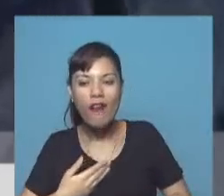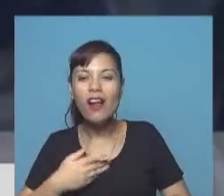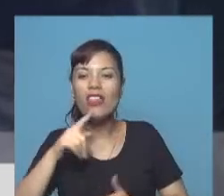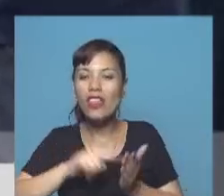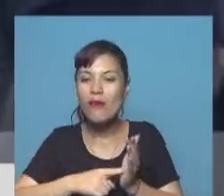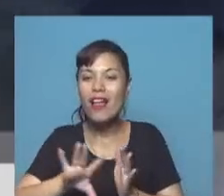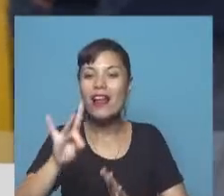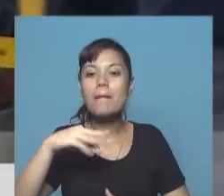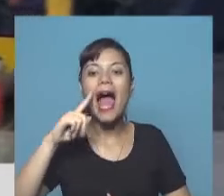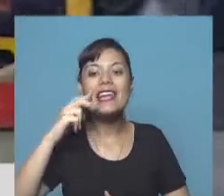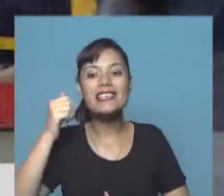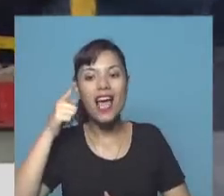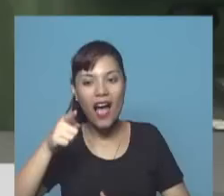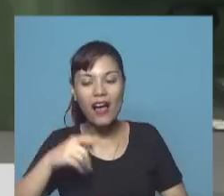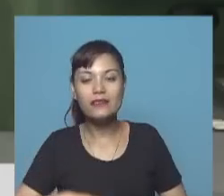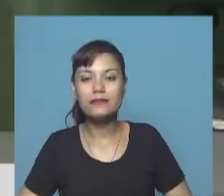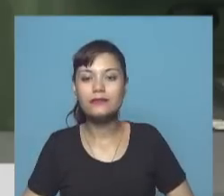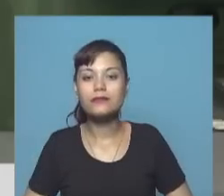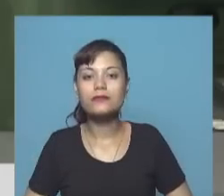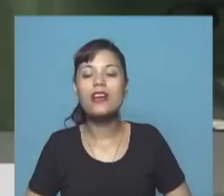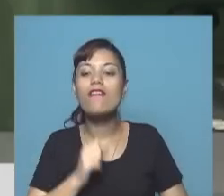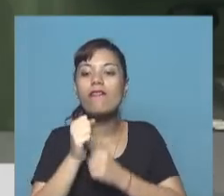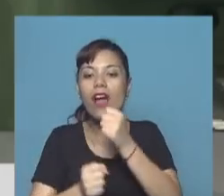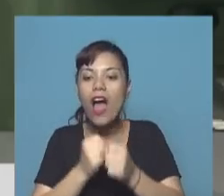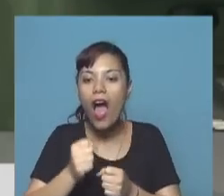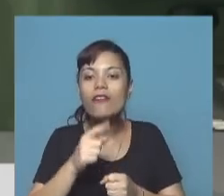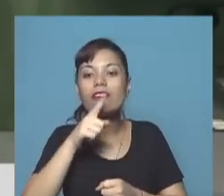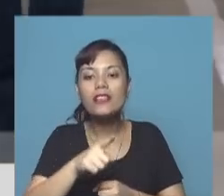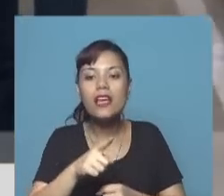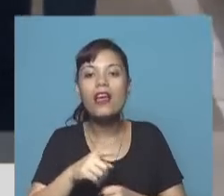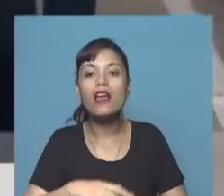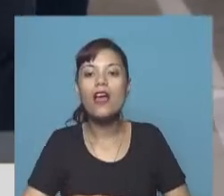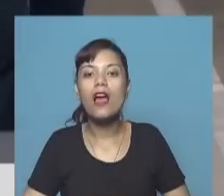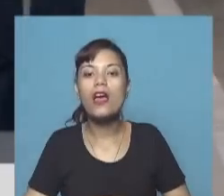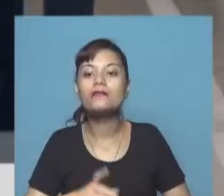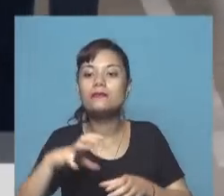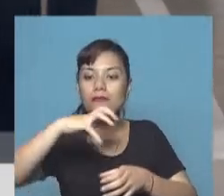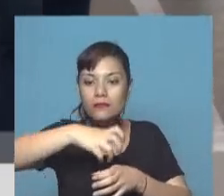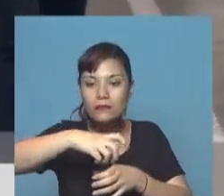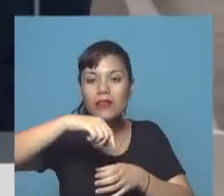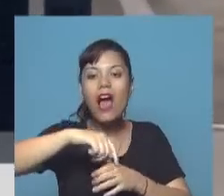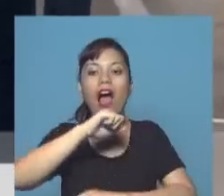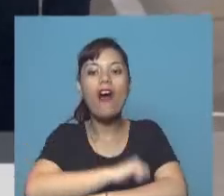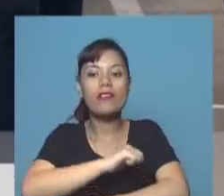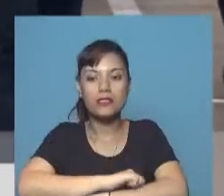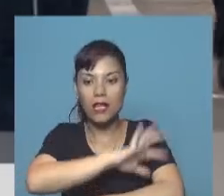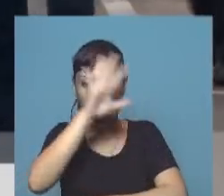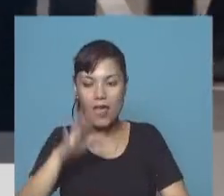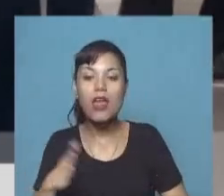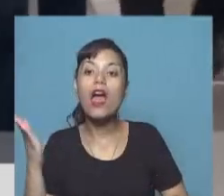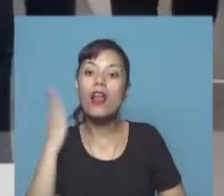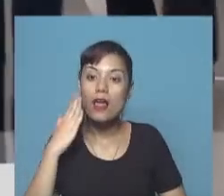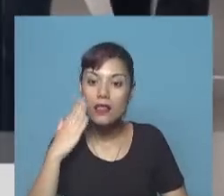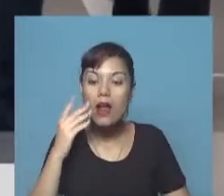bonaerense electa María Eugenia Vidal una fábrica dedicada a la fabricación de envases en Avellaneda. Por la